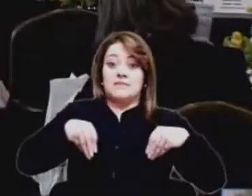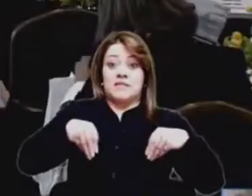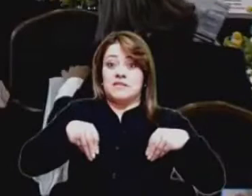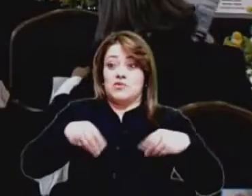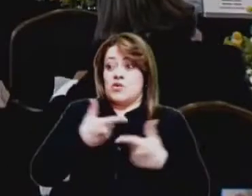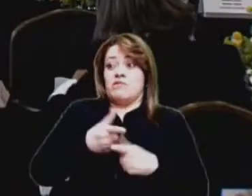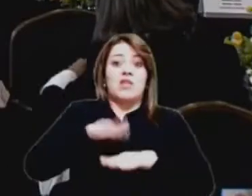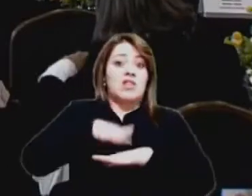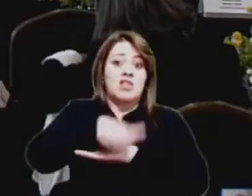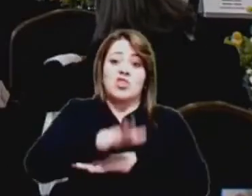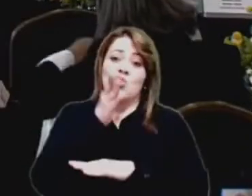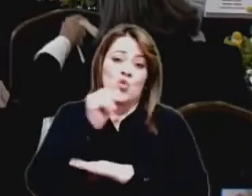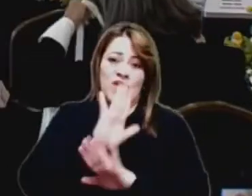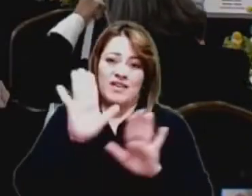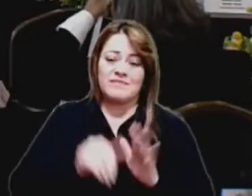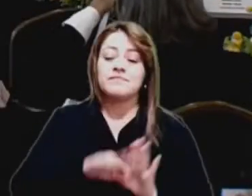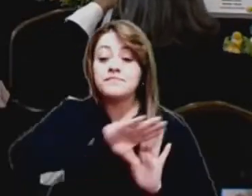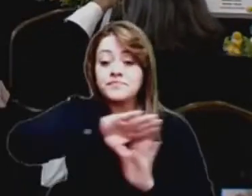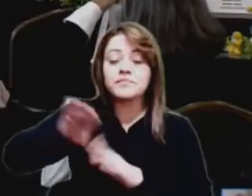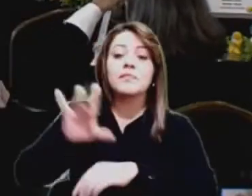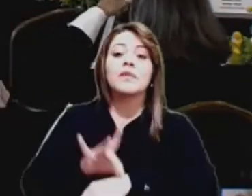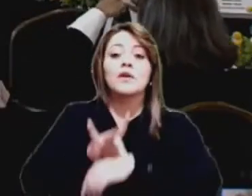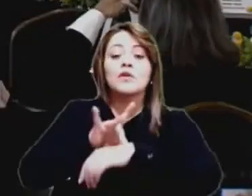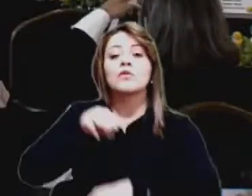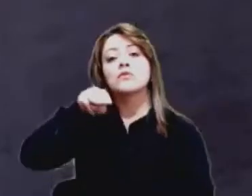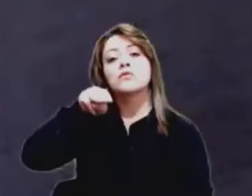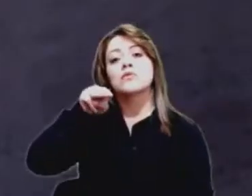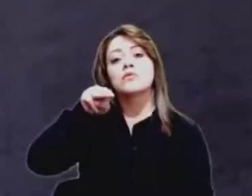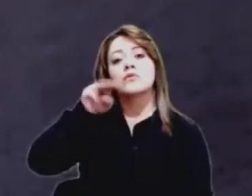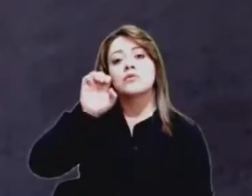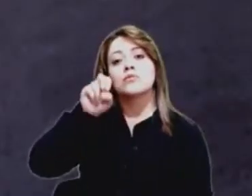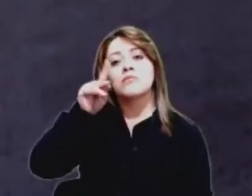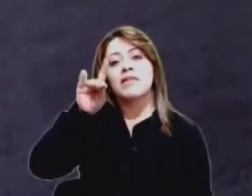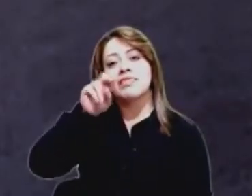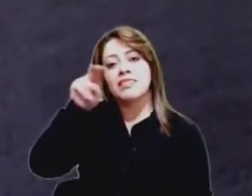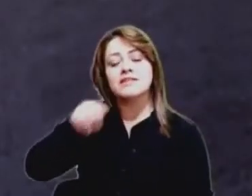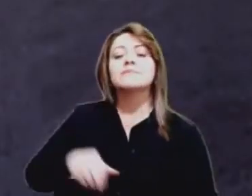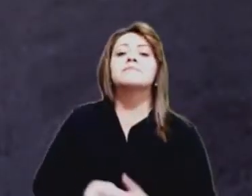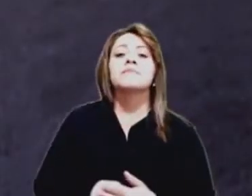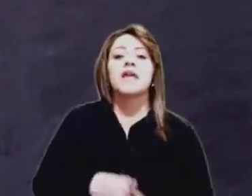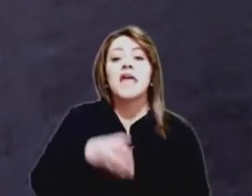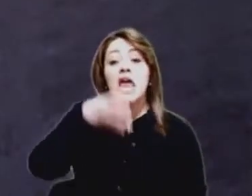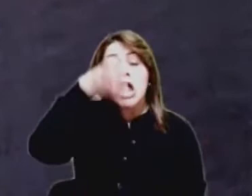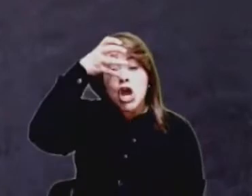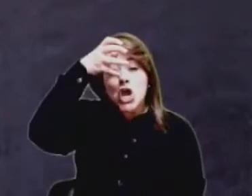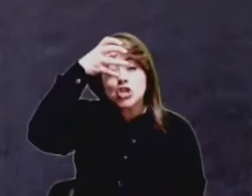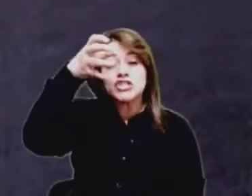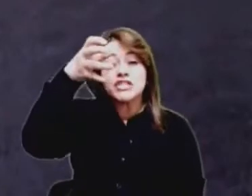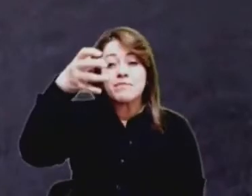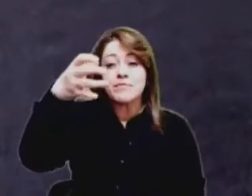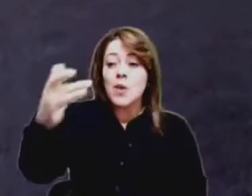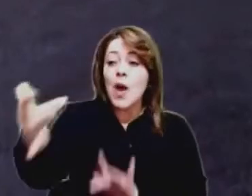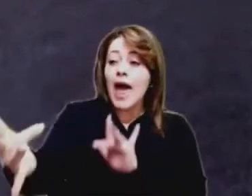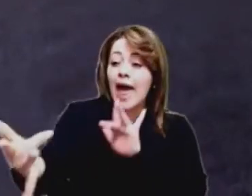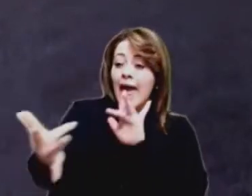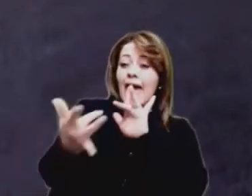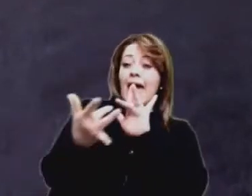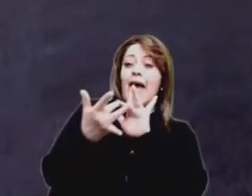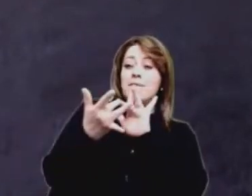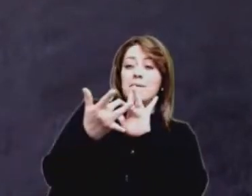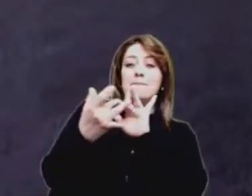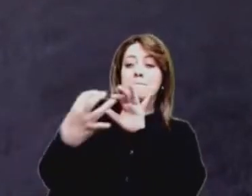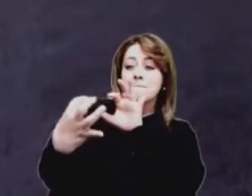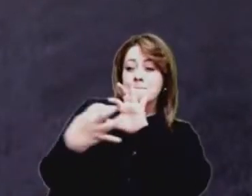doctor méndez teniendo en cuenta que el concepto no es vinculante cree usted que esa función